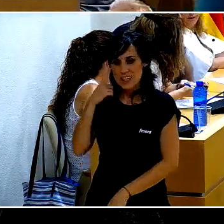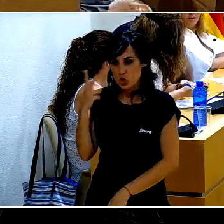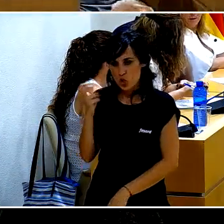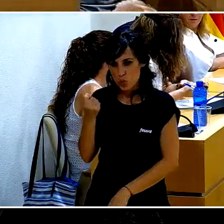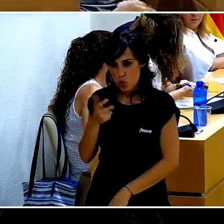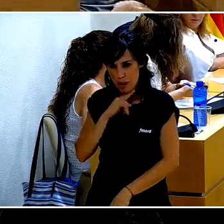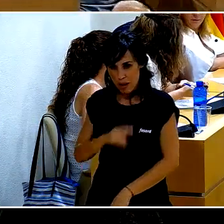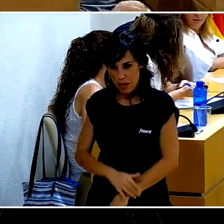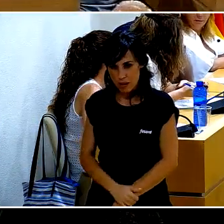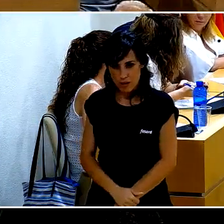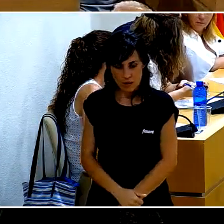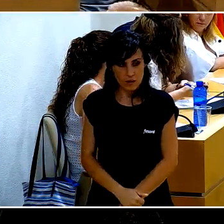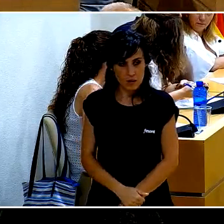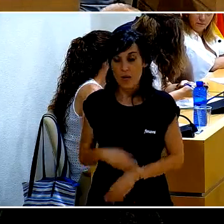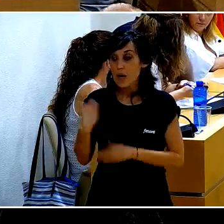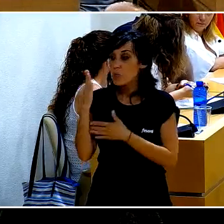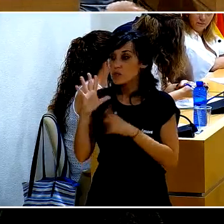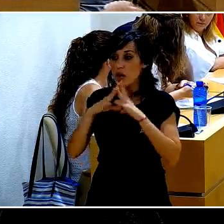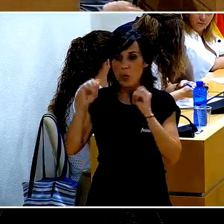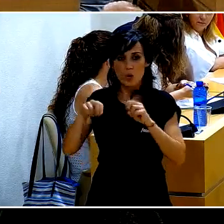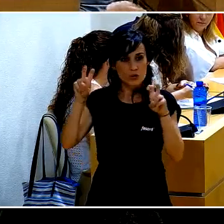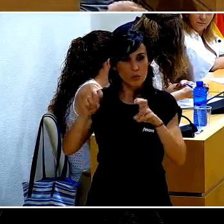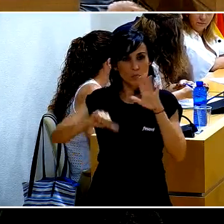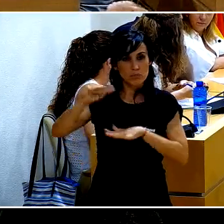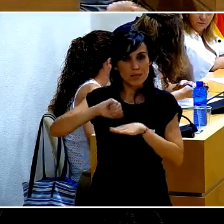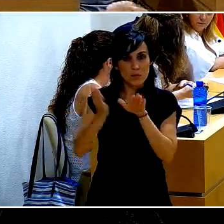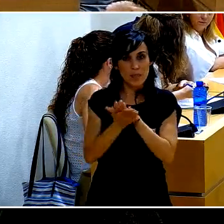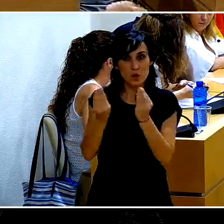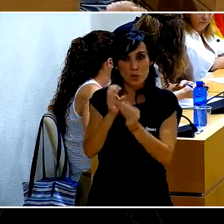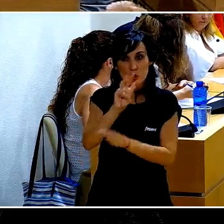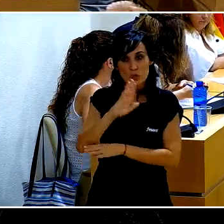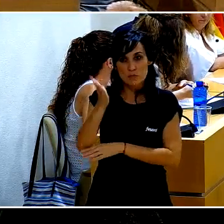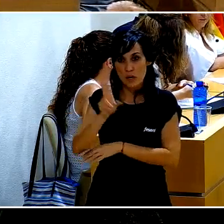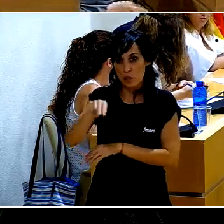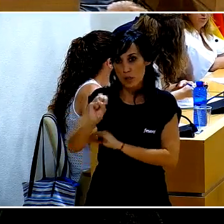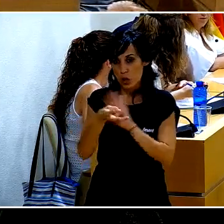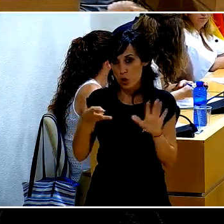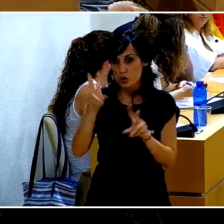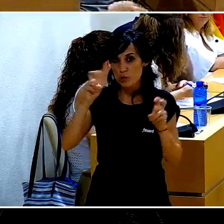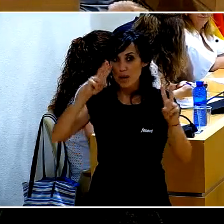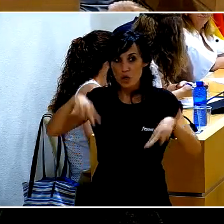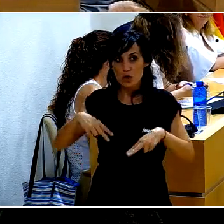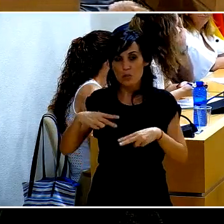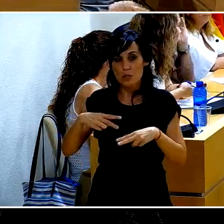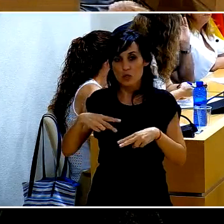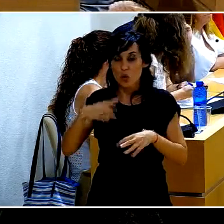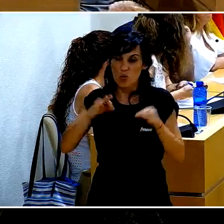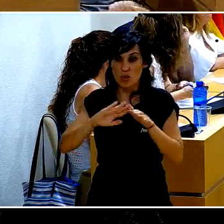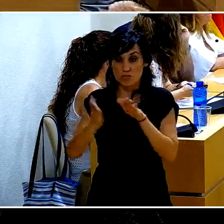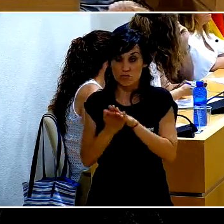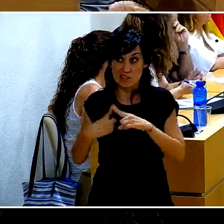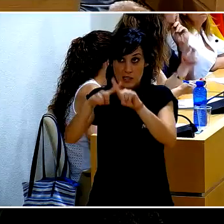Perdón. La propuesta de acuerdo es aprobar el expediente número 3/2018 de reconocimiento extrajudicial de